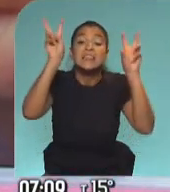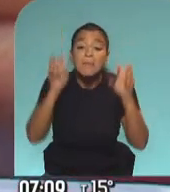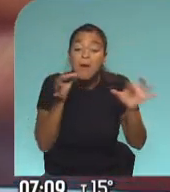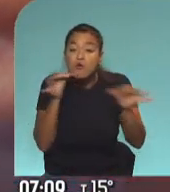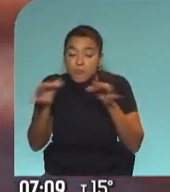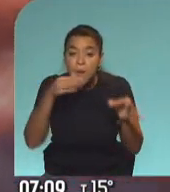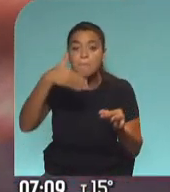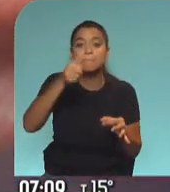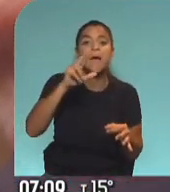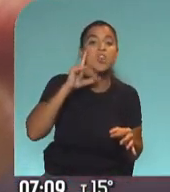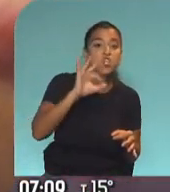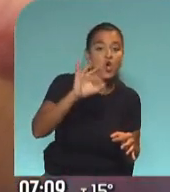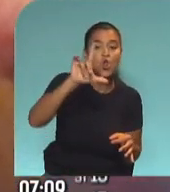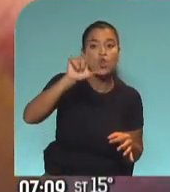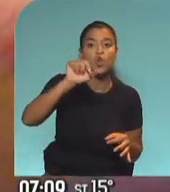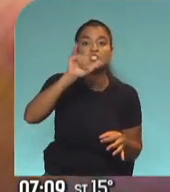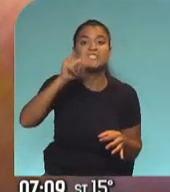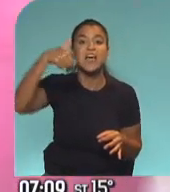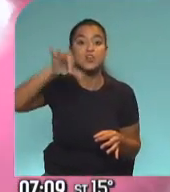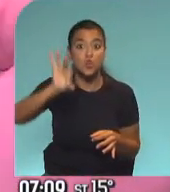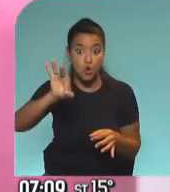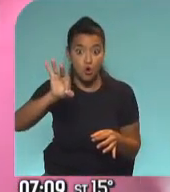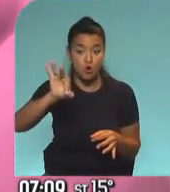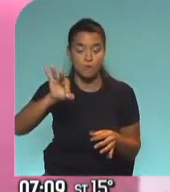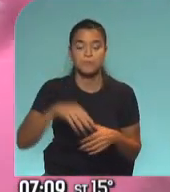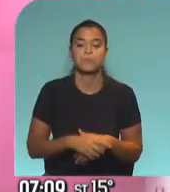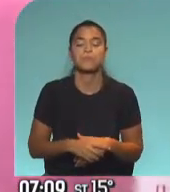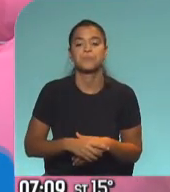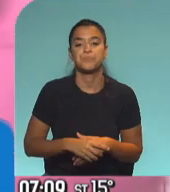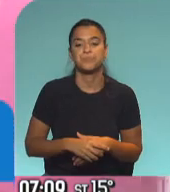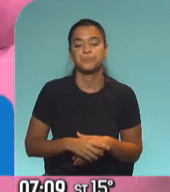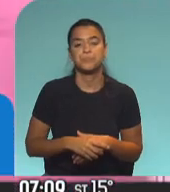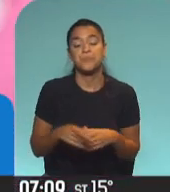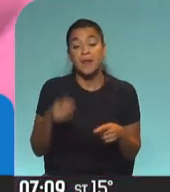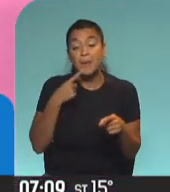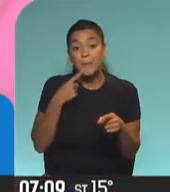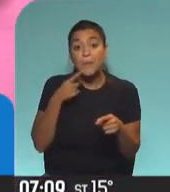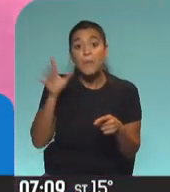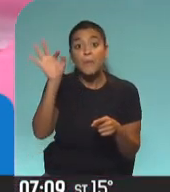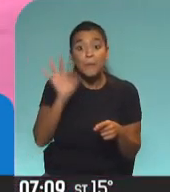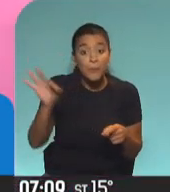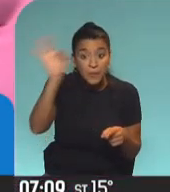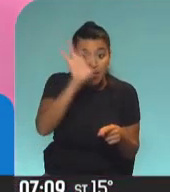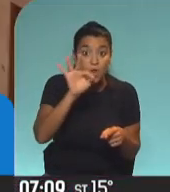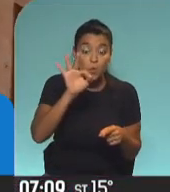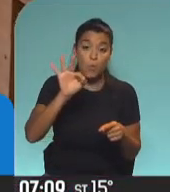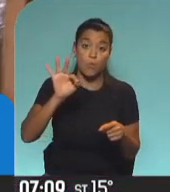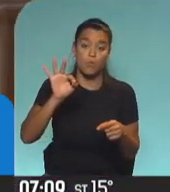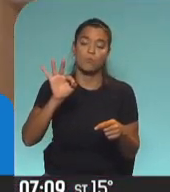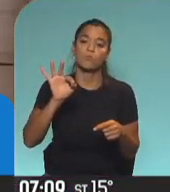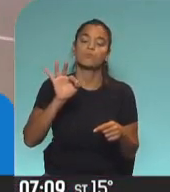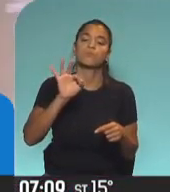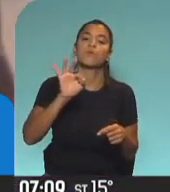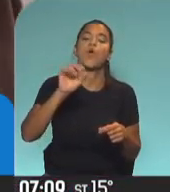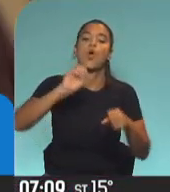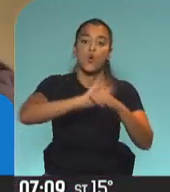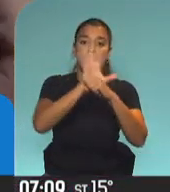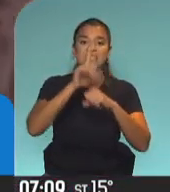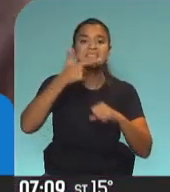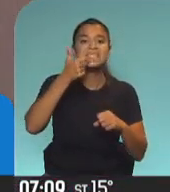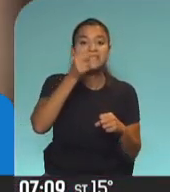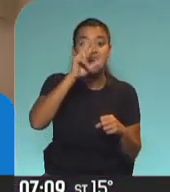con Mario Lozano, y esto decía. No, es el virus que produce la COVID-19, el SARS-CoV-2,